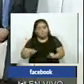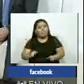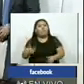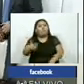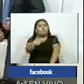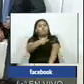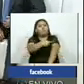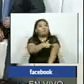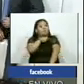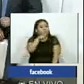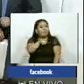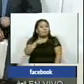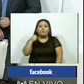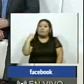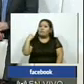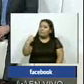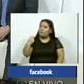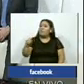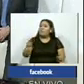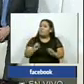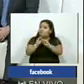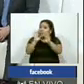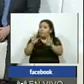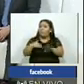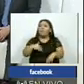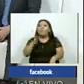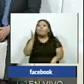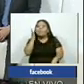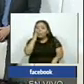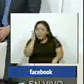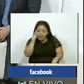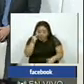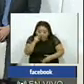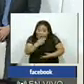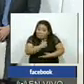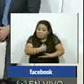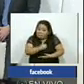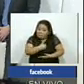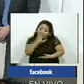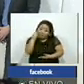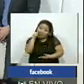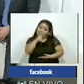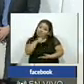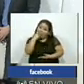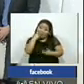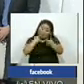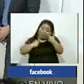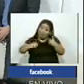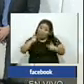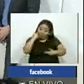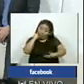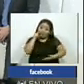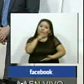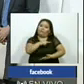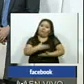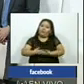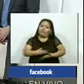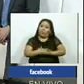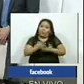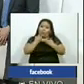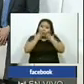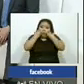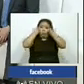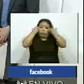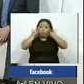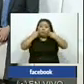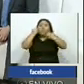hijos. Esto es muy importante, obviamente, y como madre les va a doler. Hemos sido testigos de sus llantos, de las calenturas que